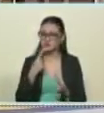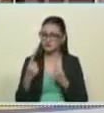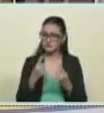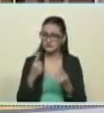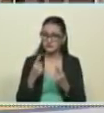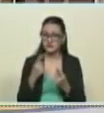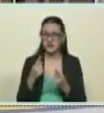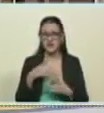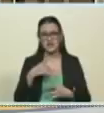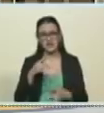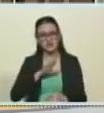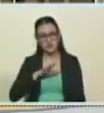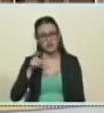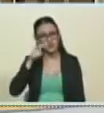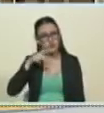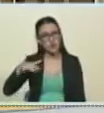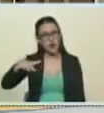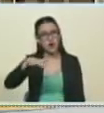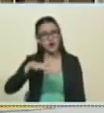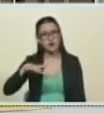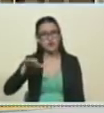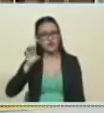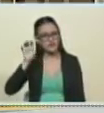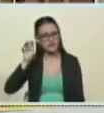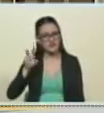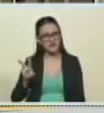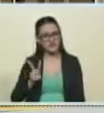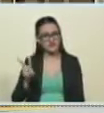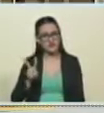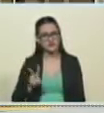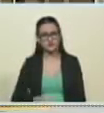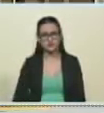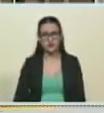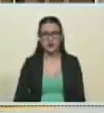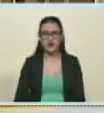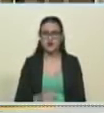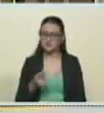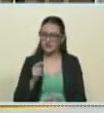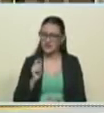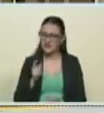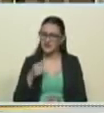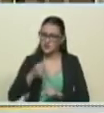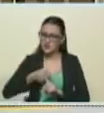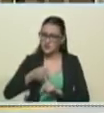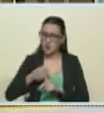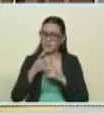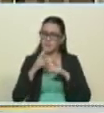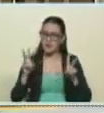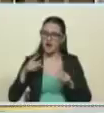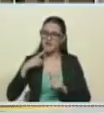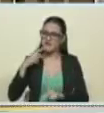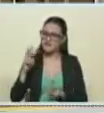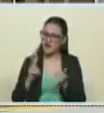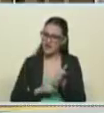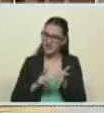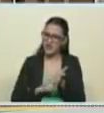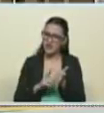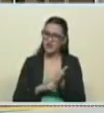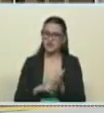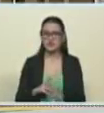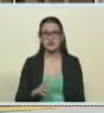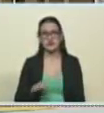por los grandes intereses del país y que juegue a la verdad, a la paz, y que juegue por el destino de